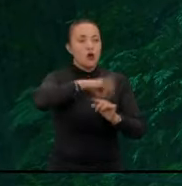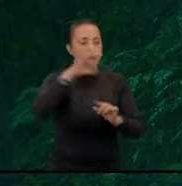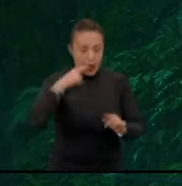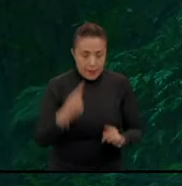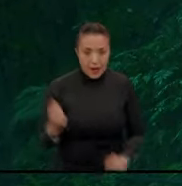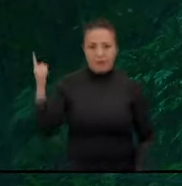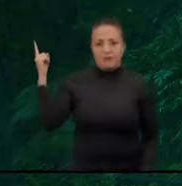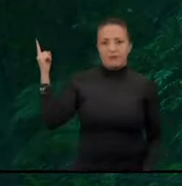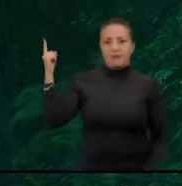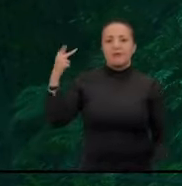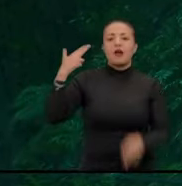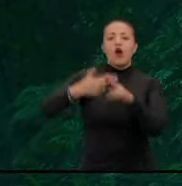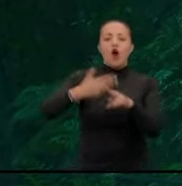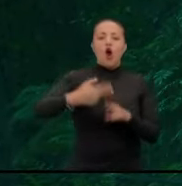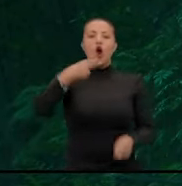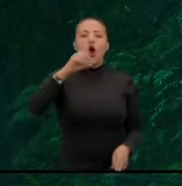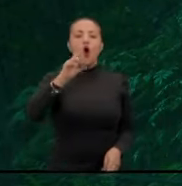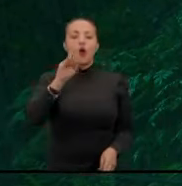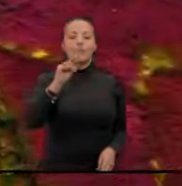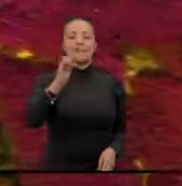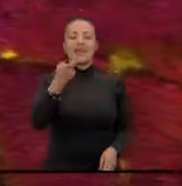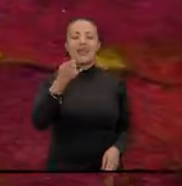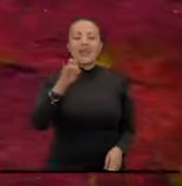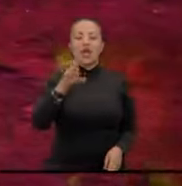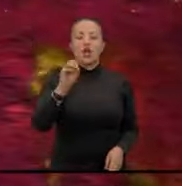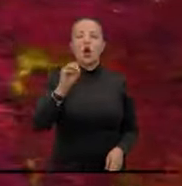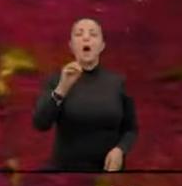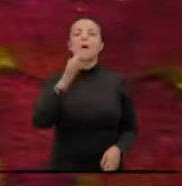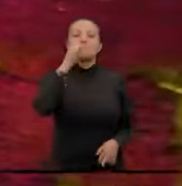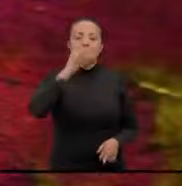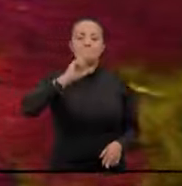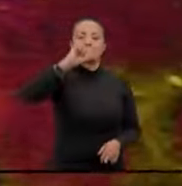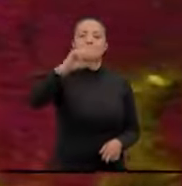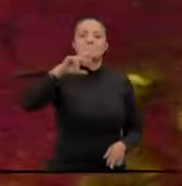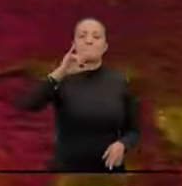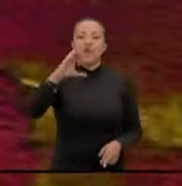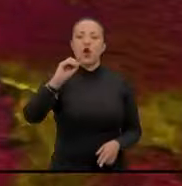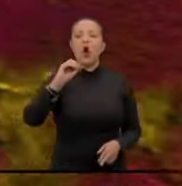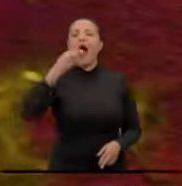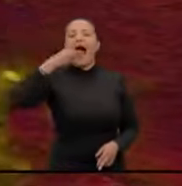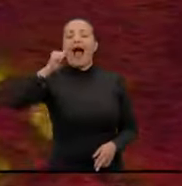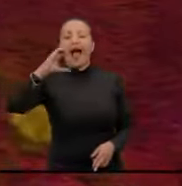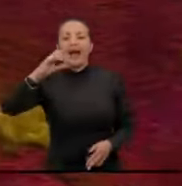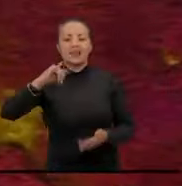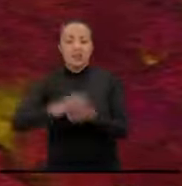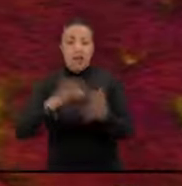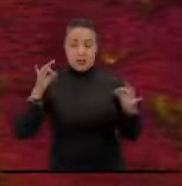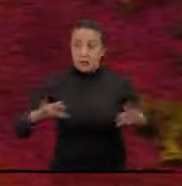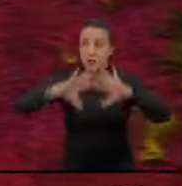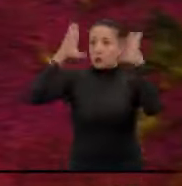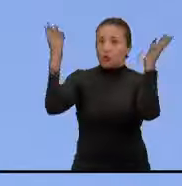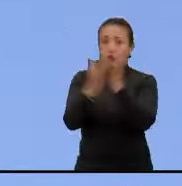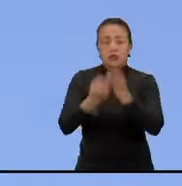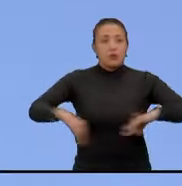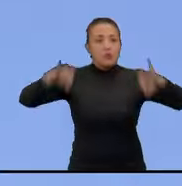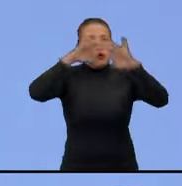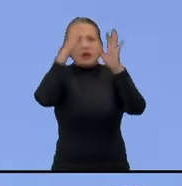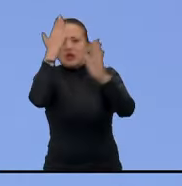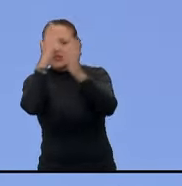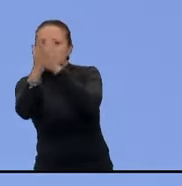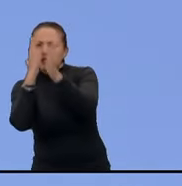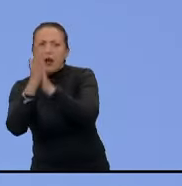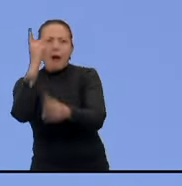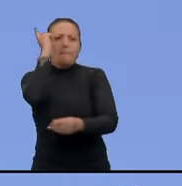El hormiguero pico de hacha o piquicurvo. En un mundo donde el medio ambiente es cada vez más relevante en la agenda informativa,